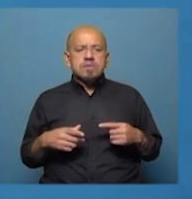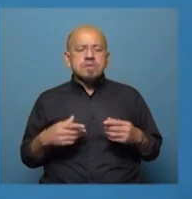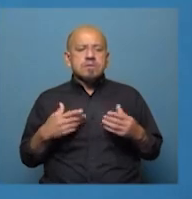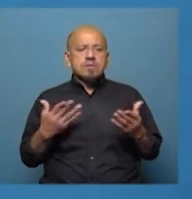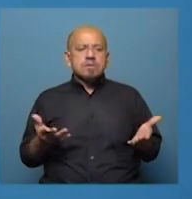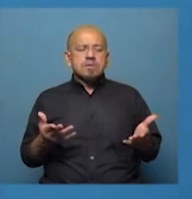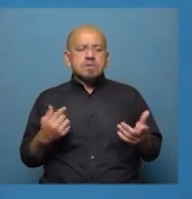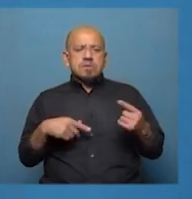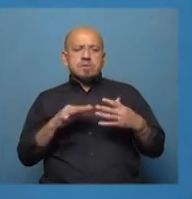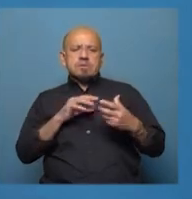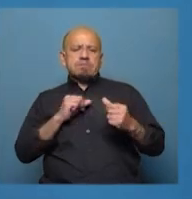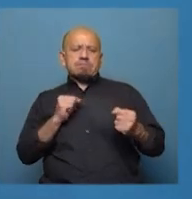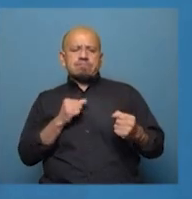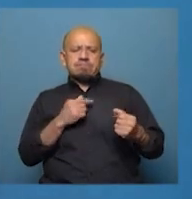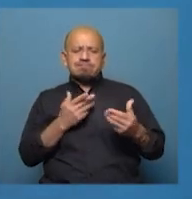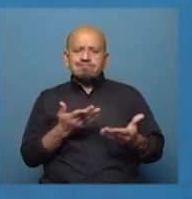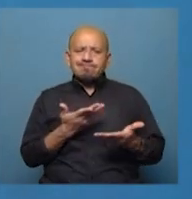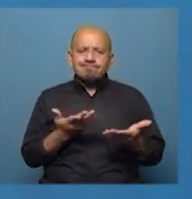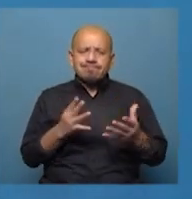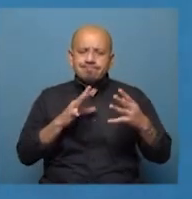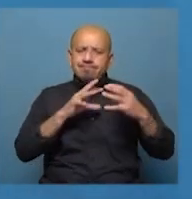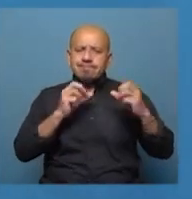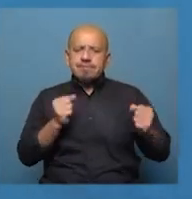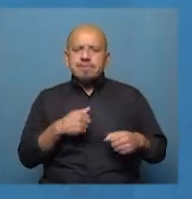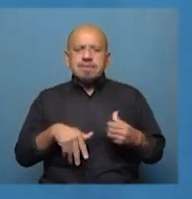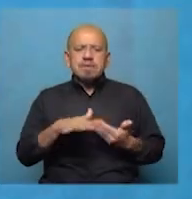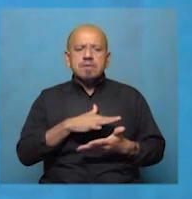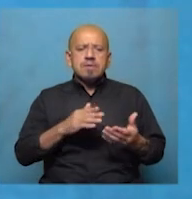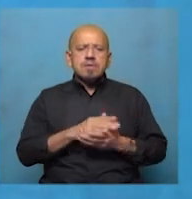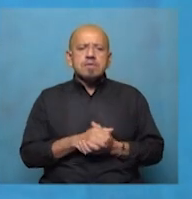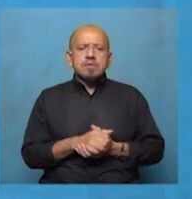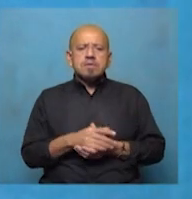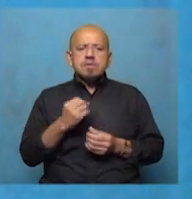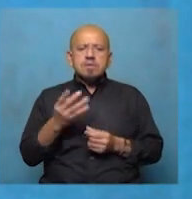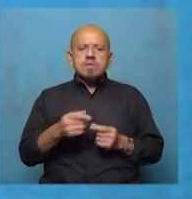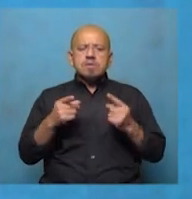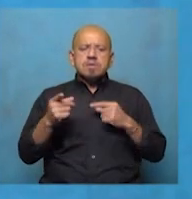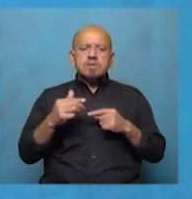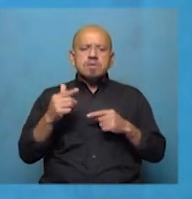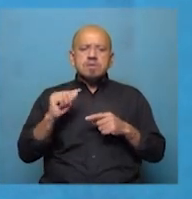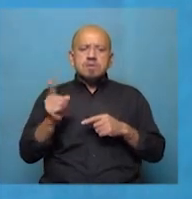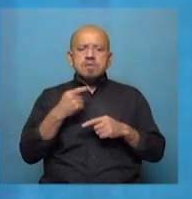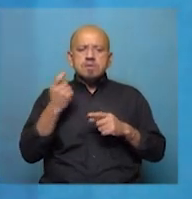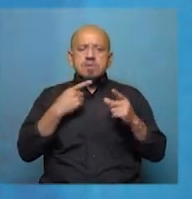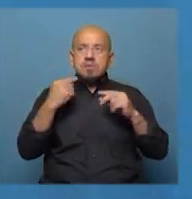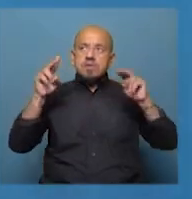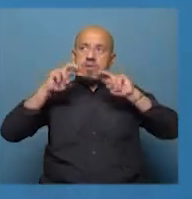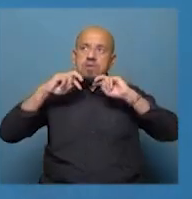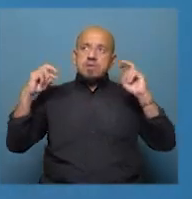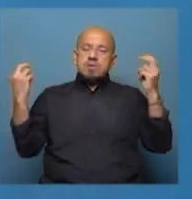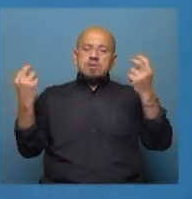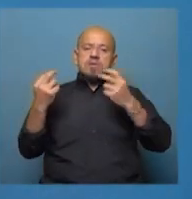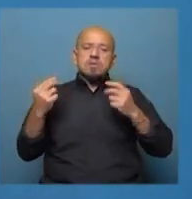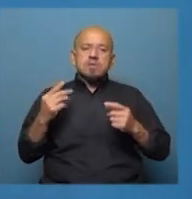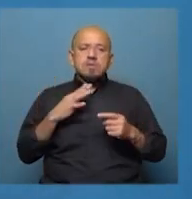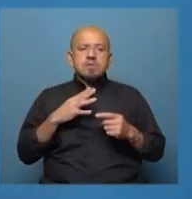empatía a una situación extremadamente angustiante para los trabajadores eso lo decís por lo que ocurrió con los extrabajadores que estaban en la barra exactamente